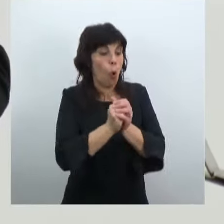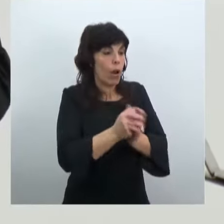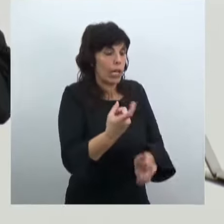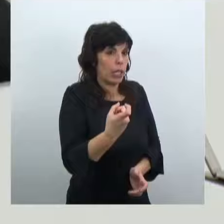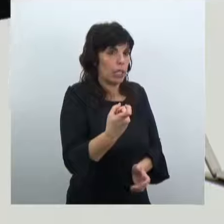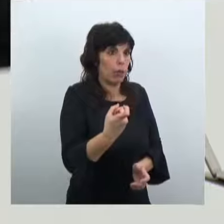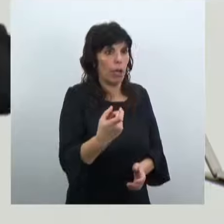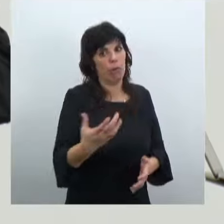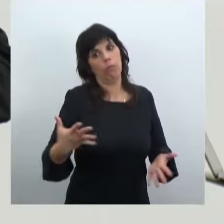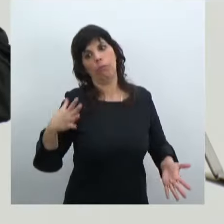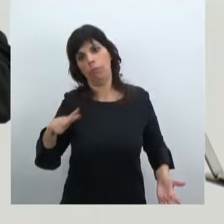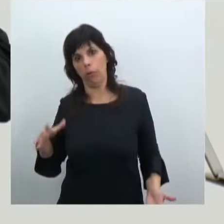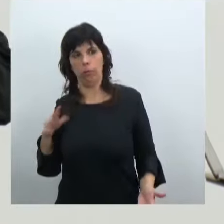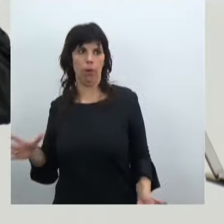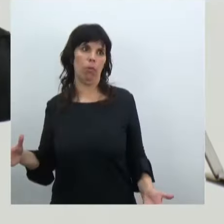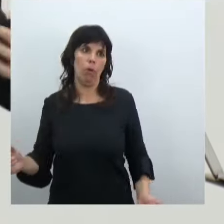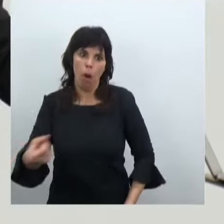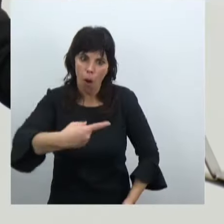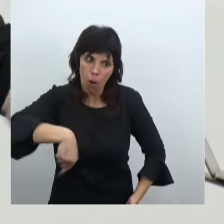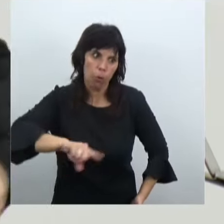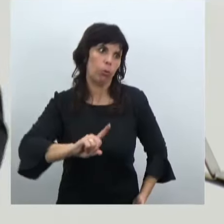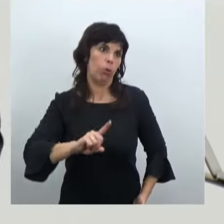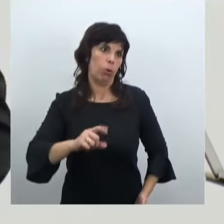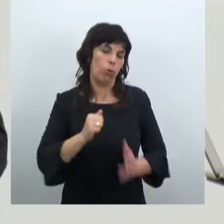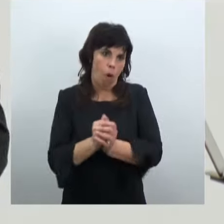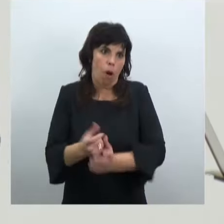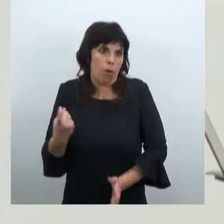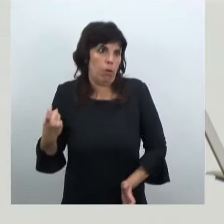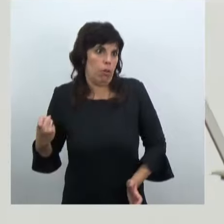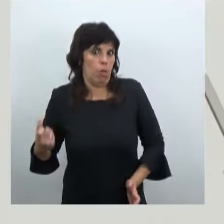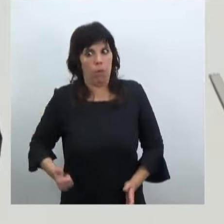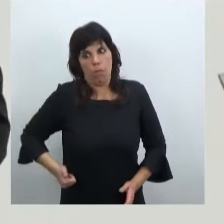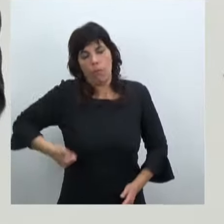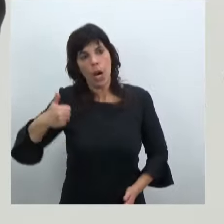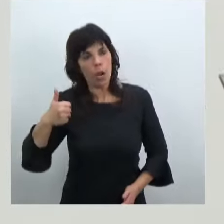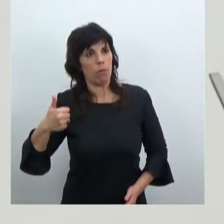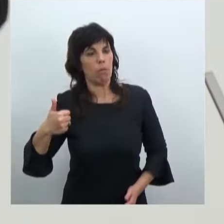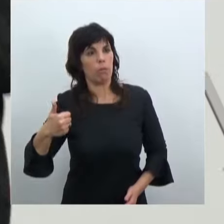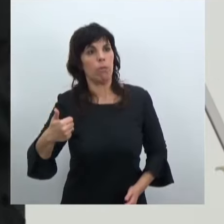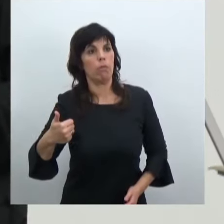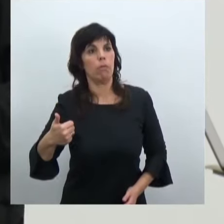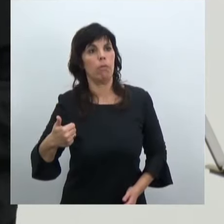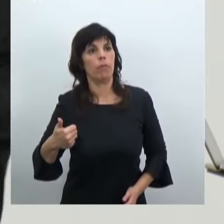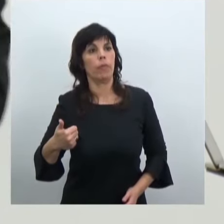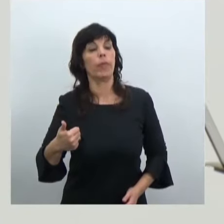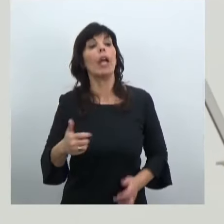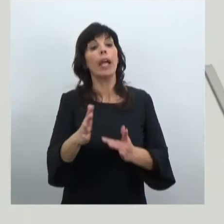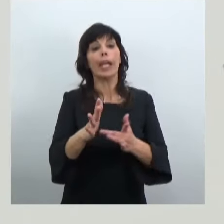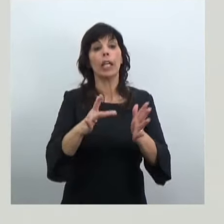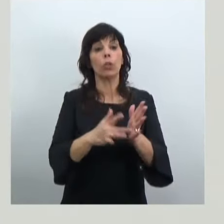¿cuánto más nosotros necesitamos orar? De esas 35